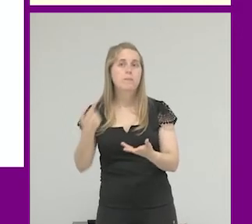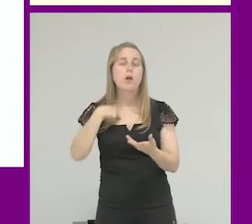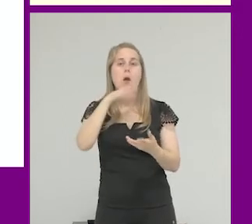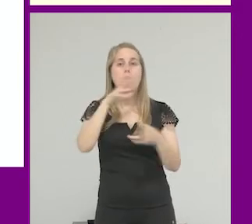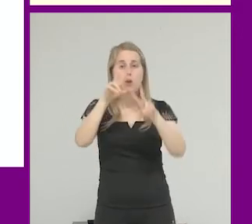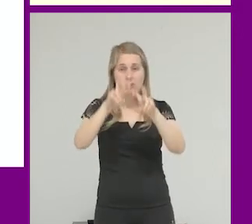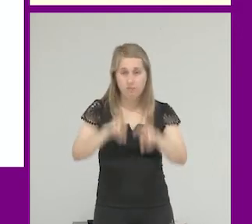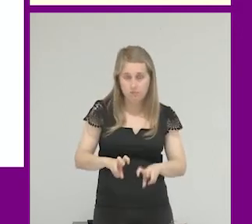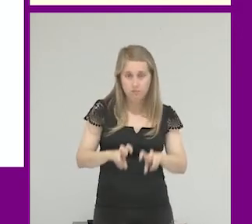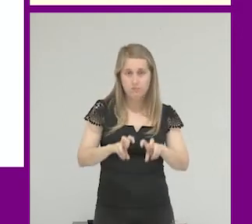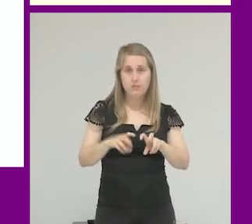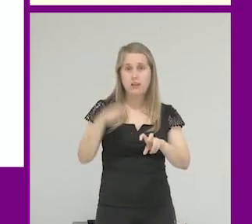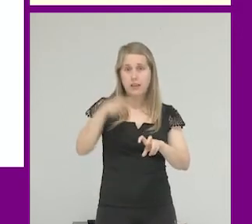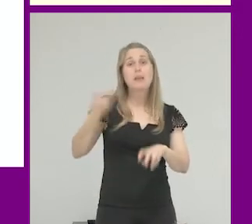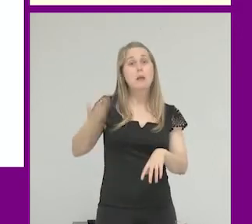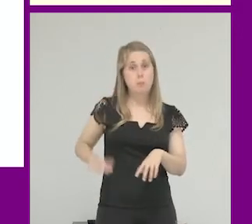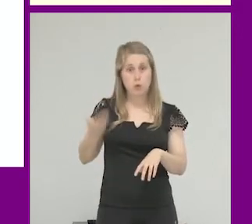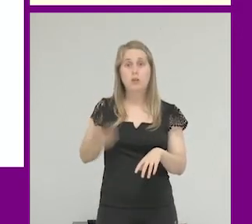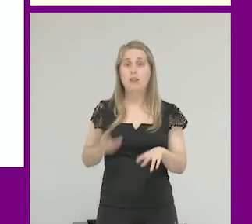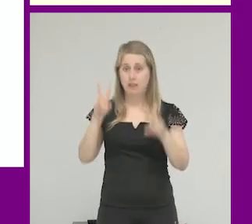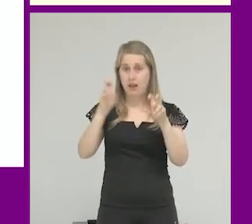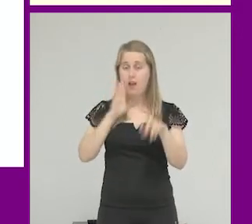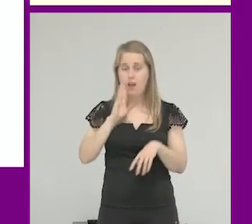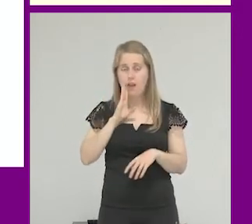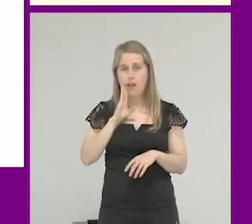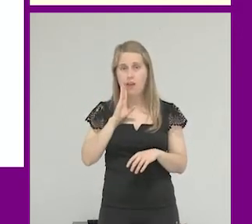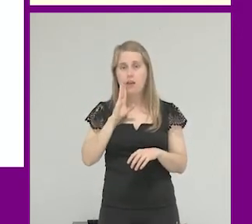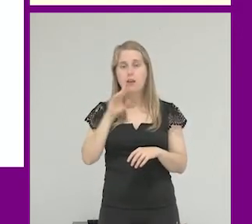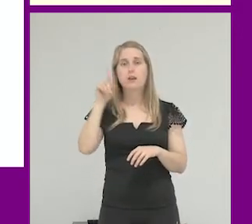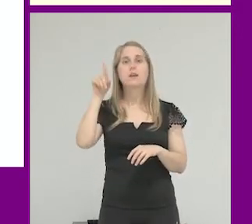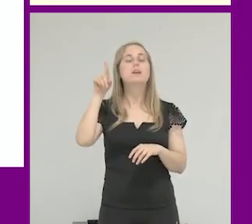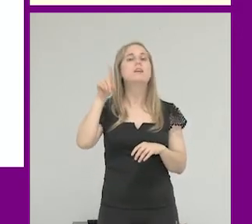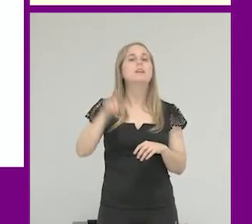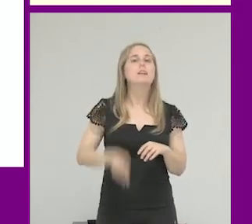honen markoan hori garrantzitsua da, eta ez